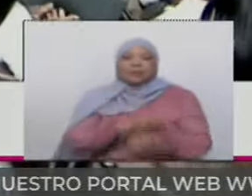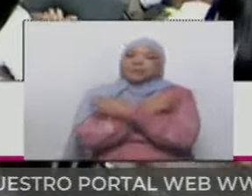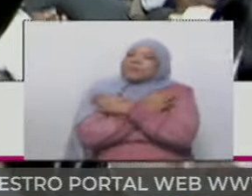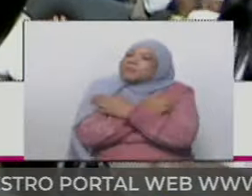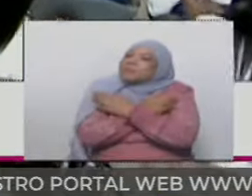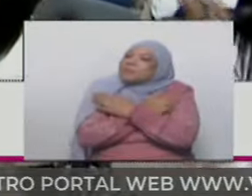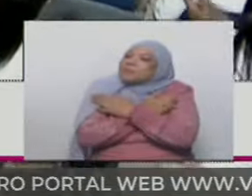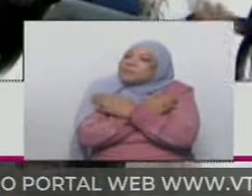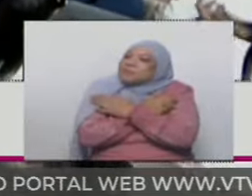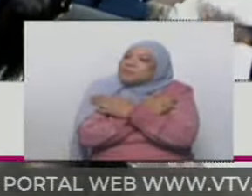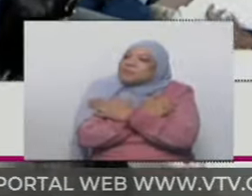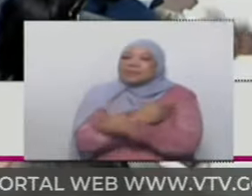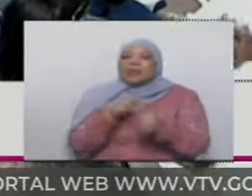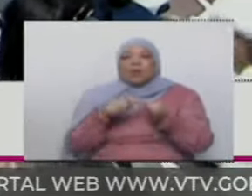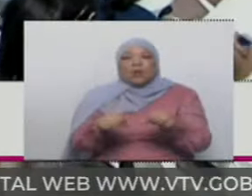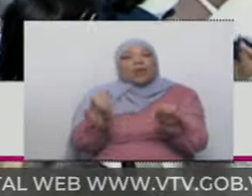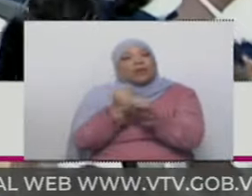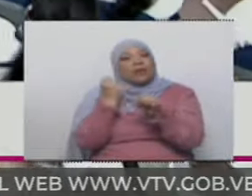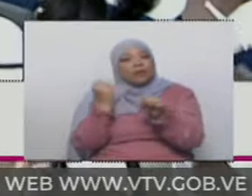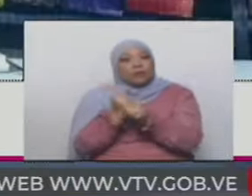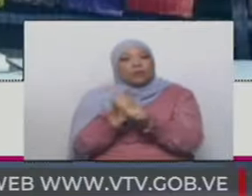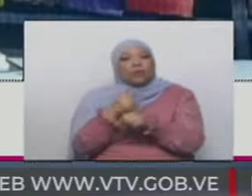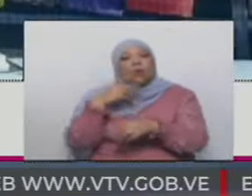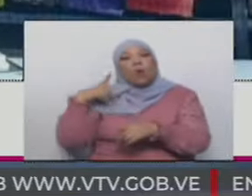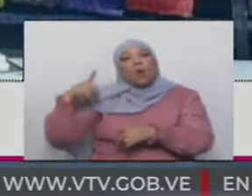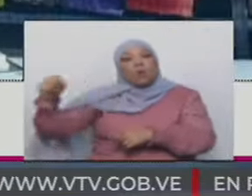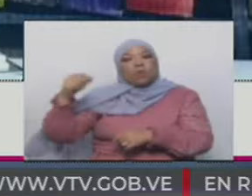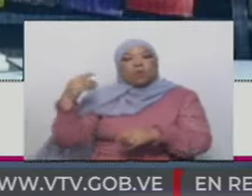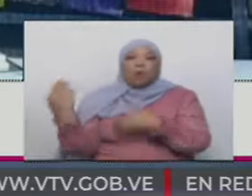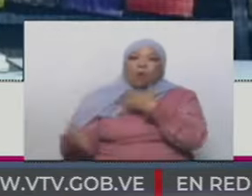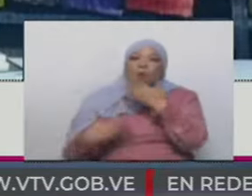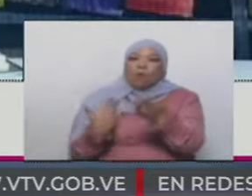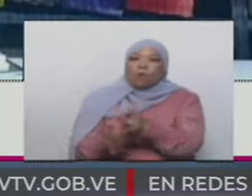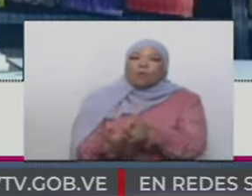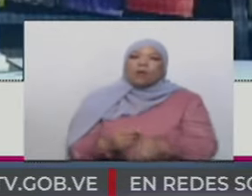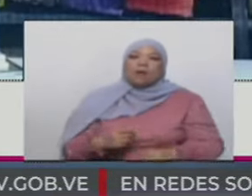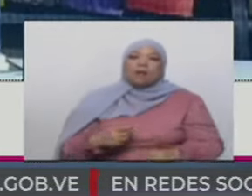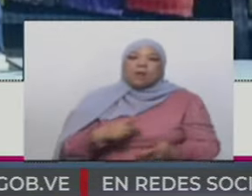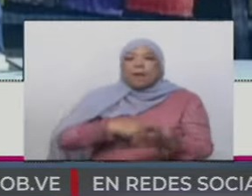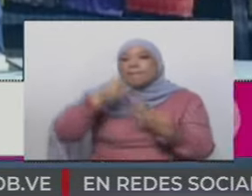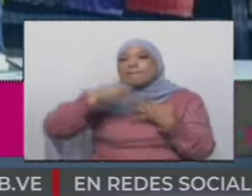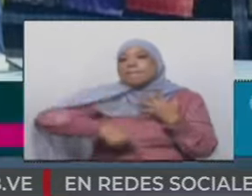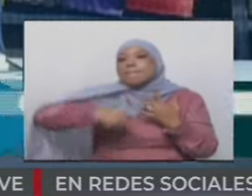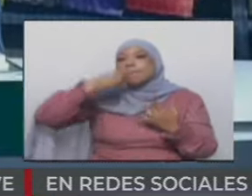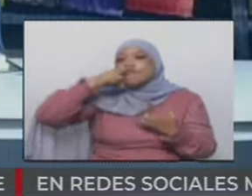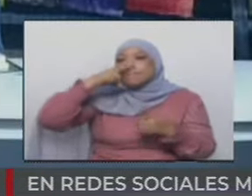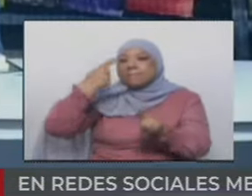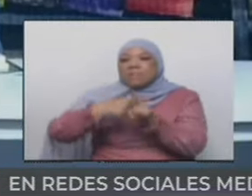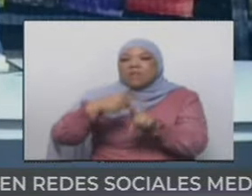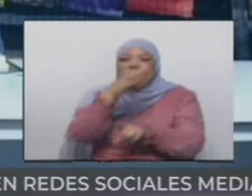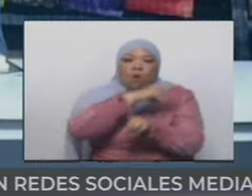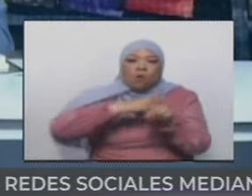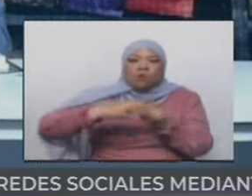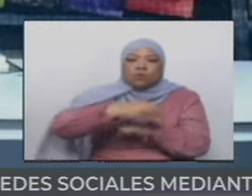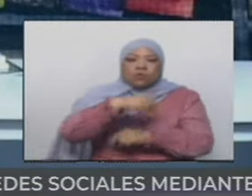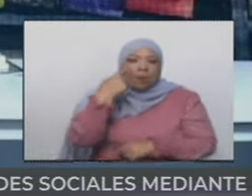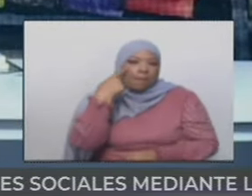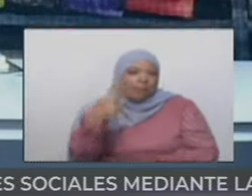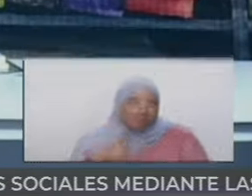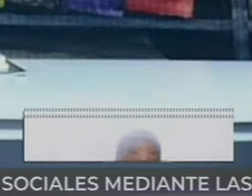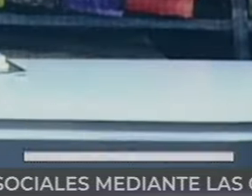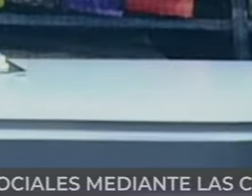pues. Continúen en trabajo. Y ahora nos vamos al segmento con Maduro, más cultura. No te lo pierdas.